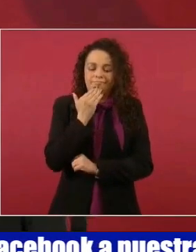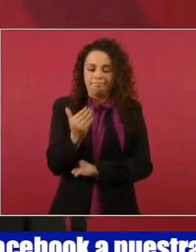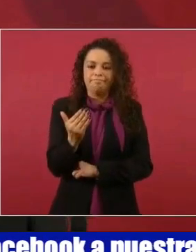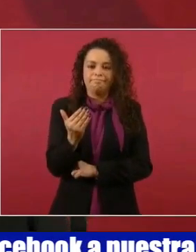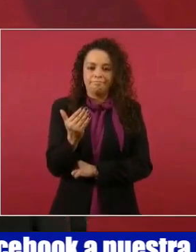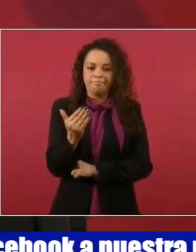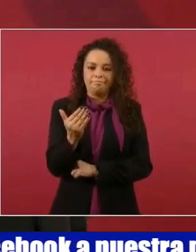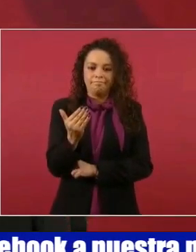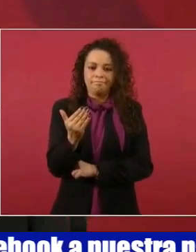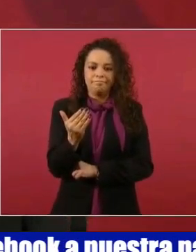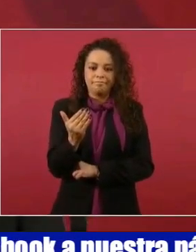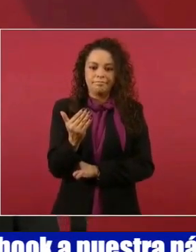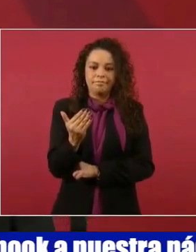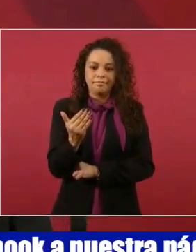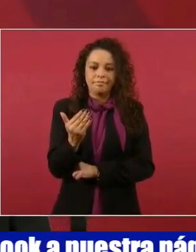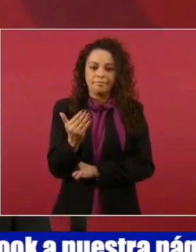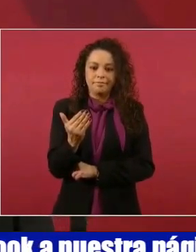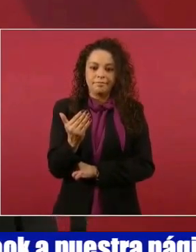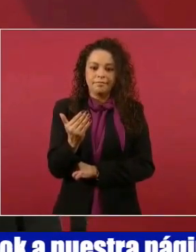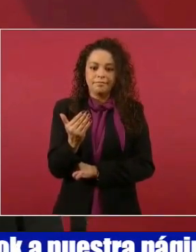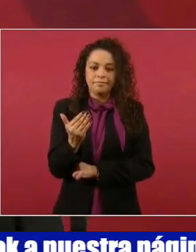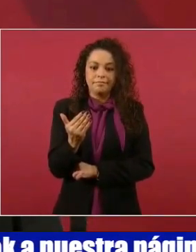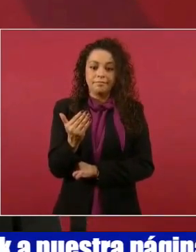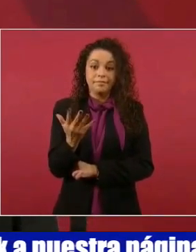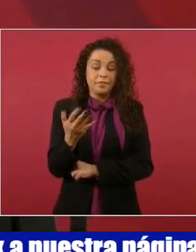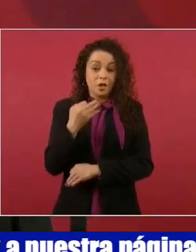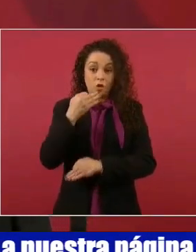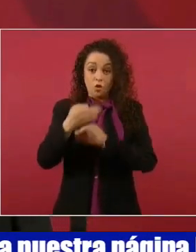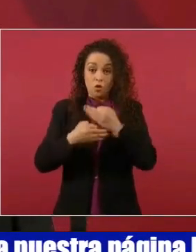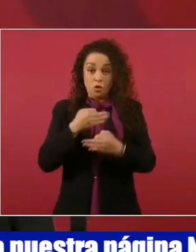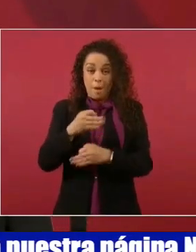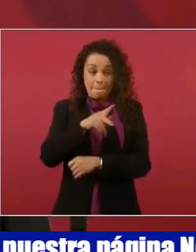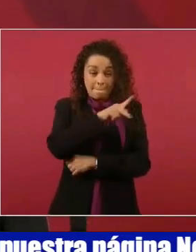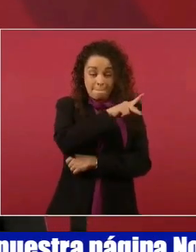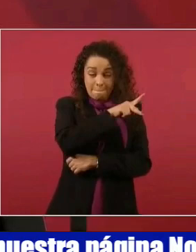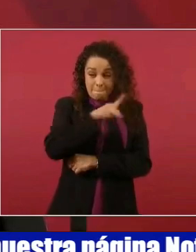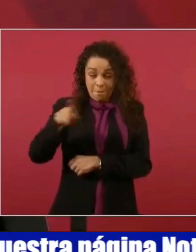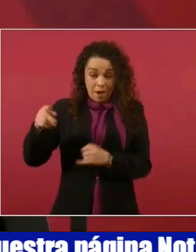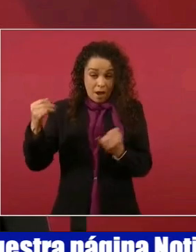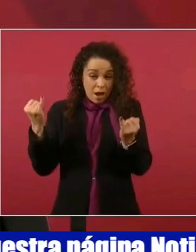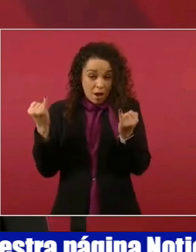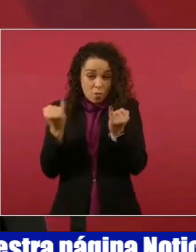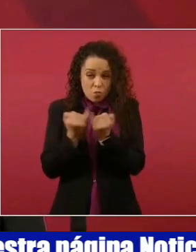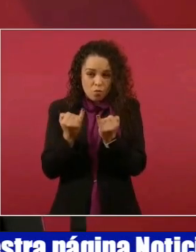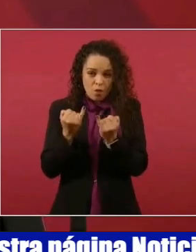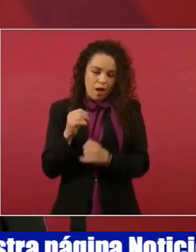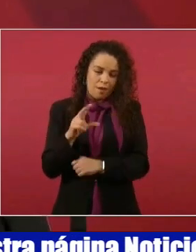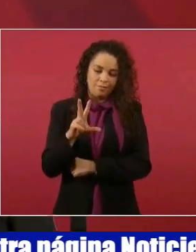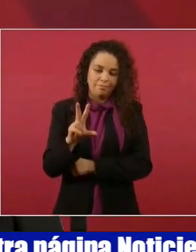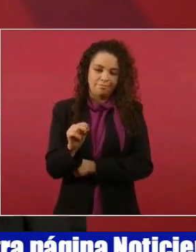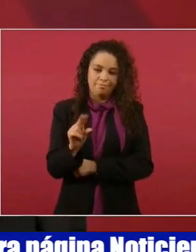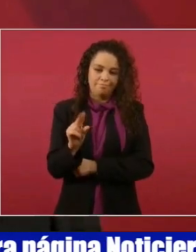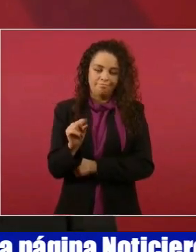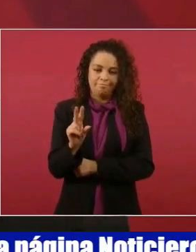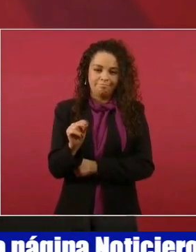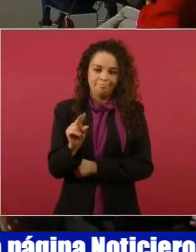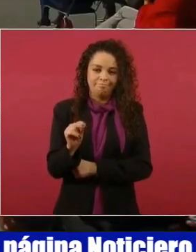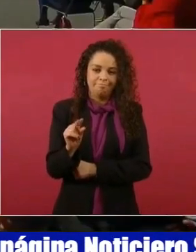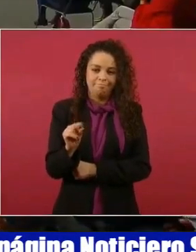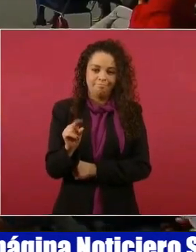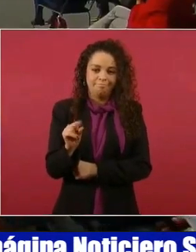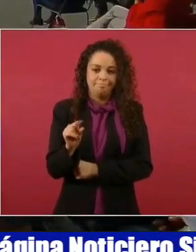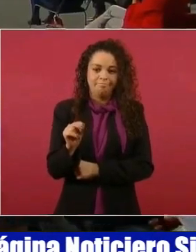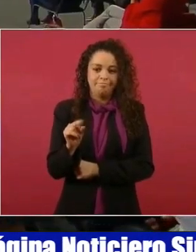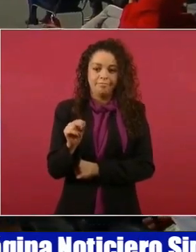presidente cómo es que estaba en riesgo la vida de mucha gente, de cientos de personas, y que dio la instrucción de que pues